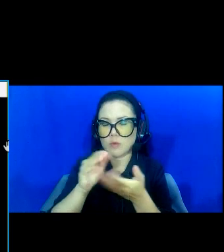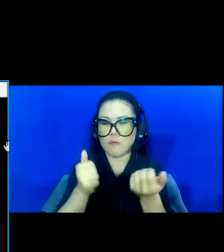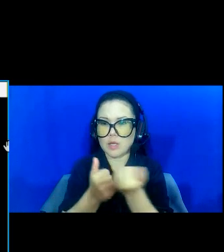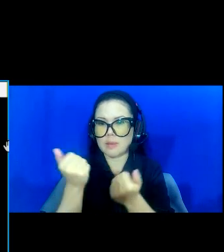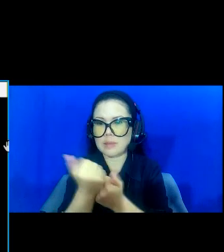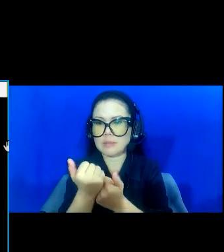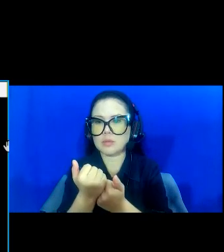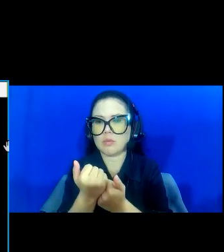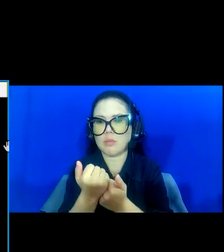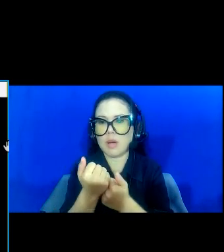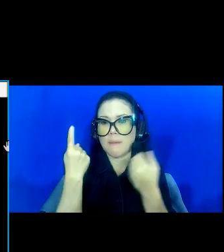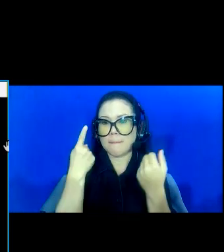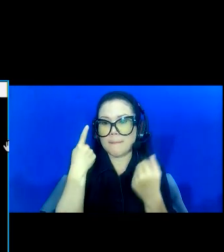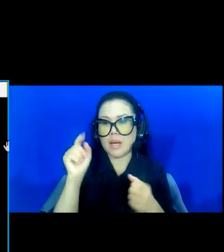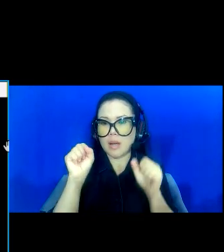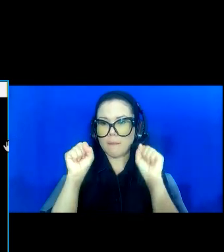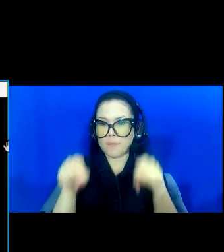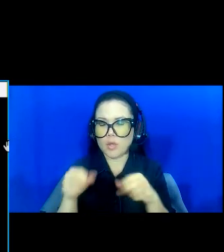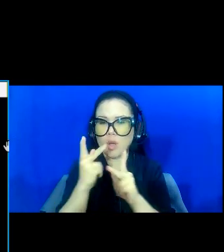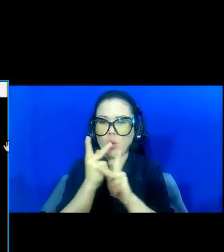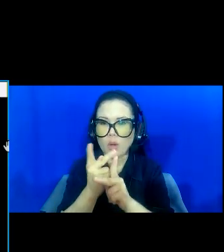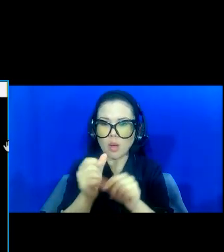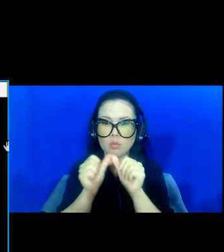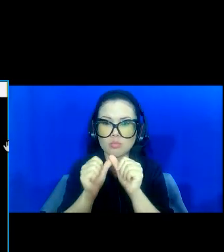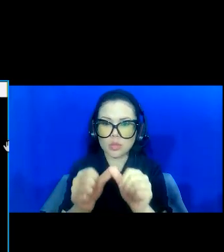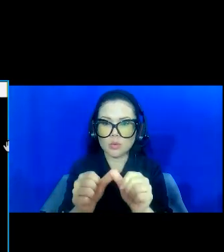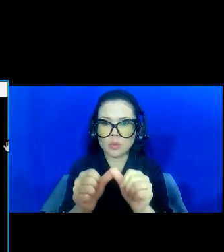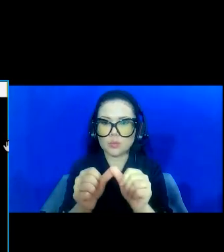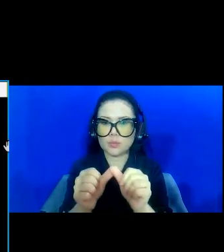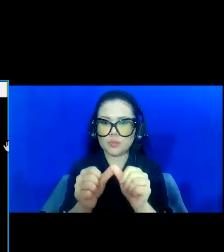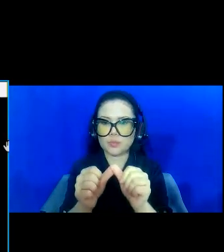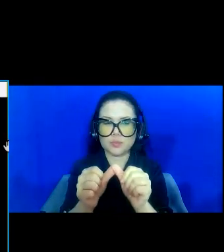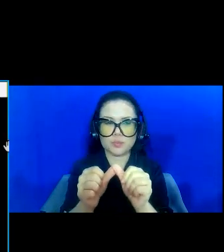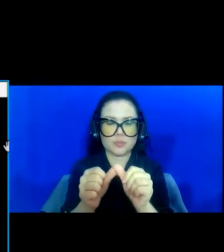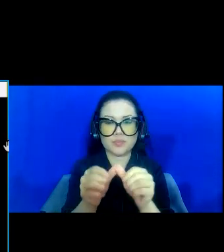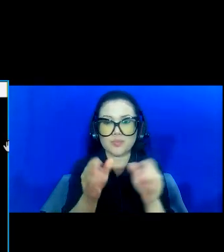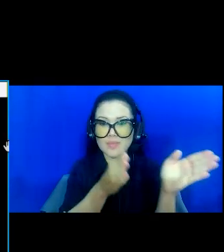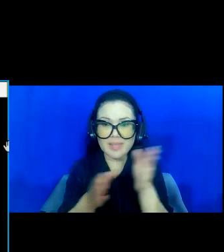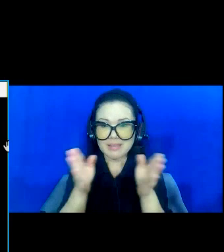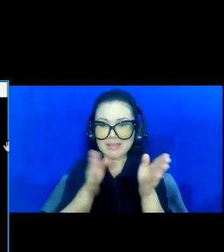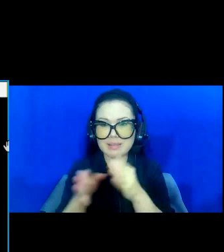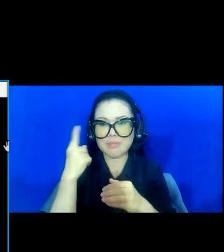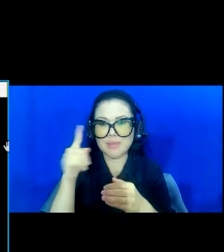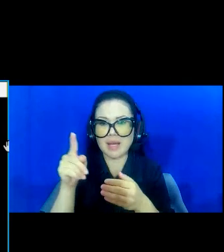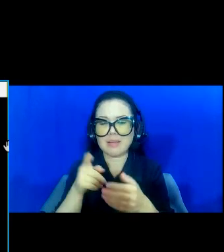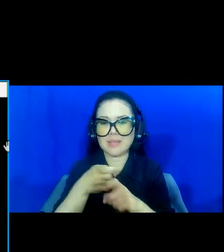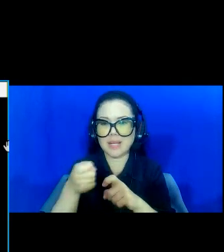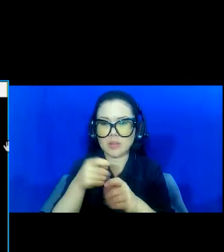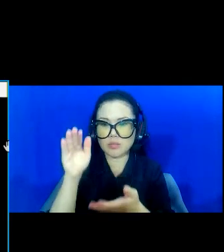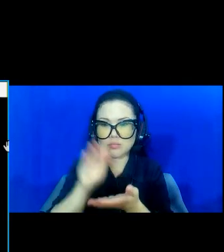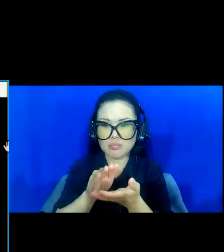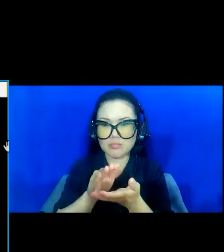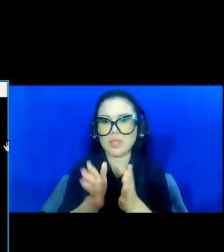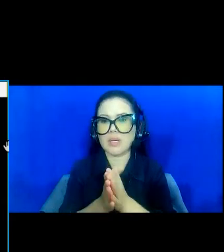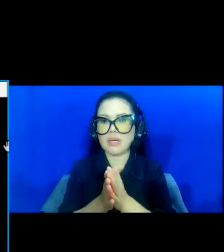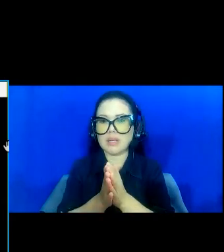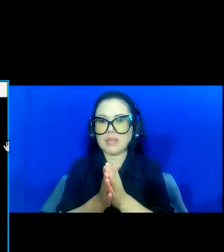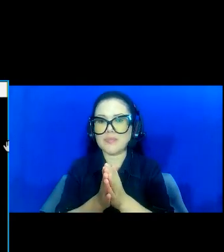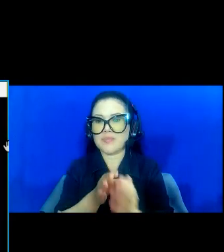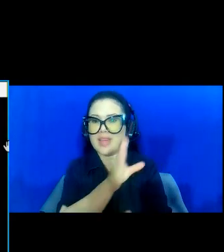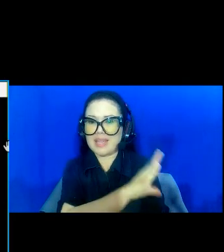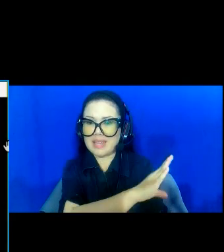para poder dar ese cuidado continuo, estrategias de reducción de daño, alcance comunitario y clínicas móviles de